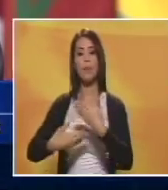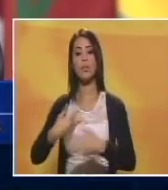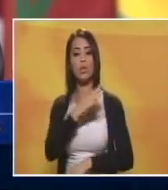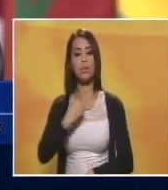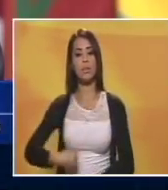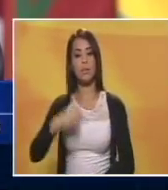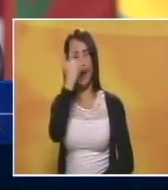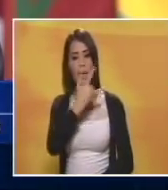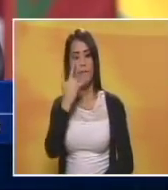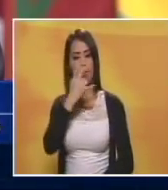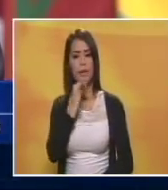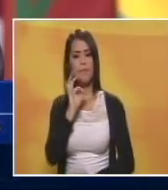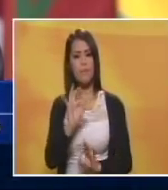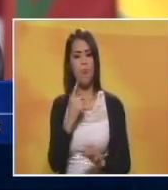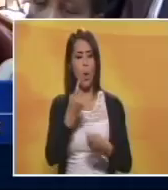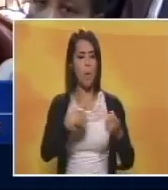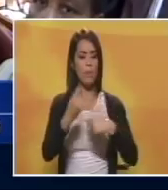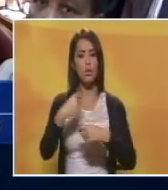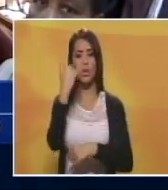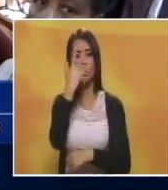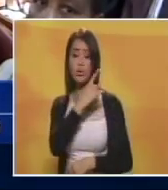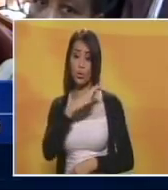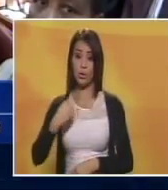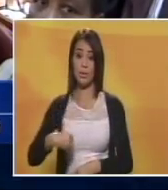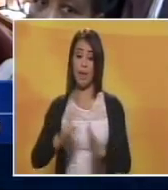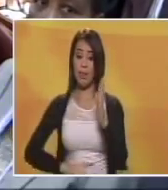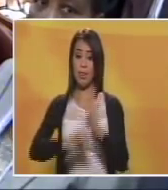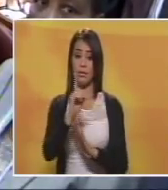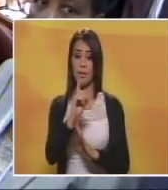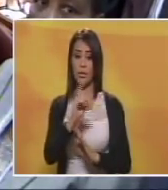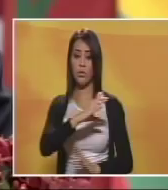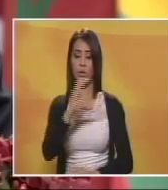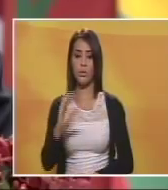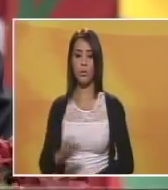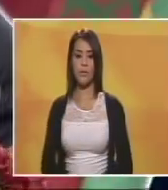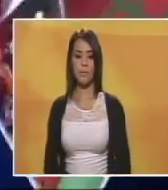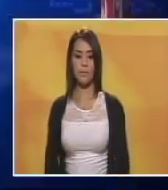en el que insistió en que la inversión china busca el desarrollo del continente.